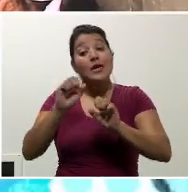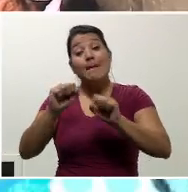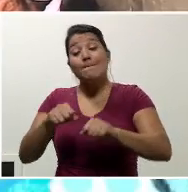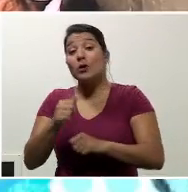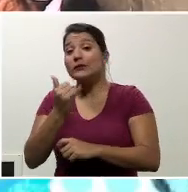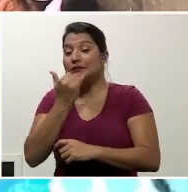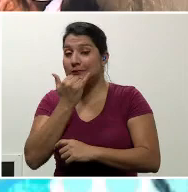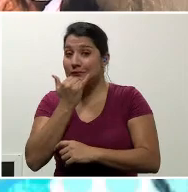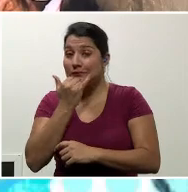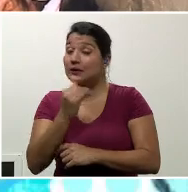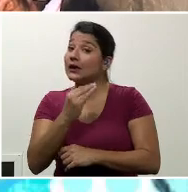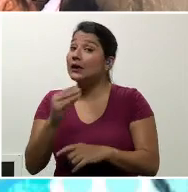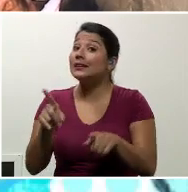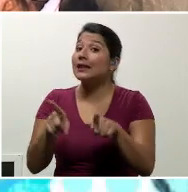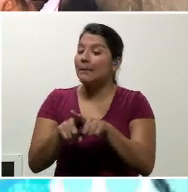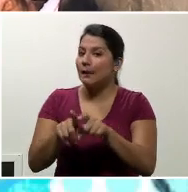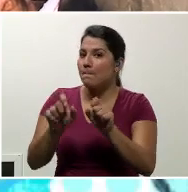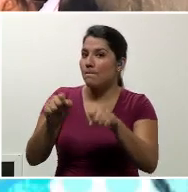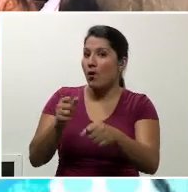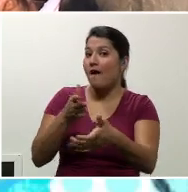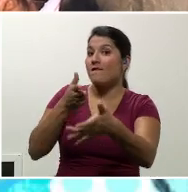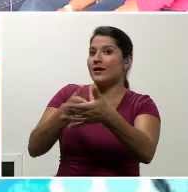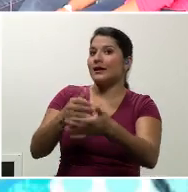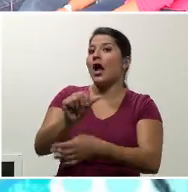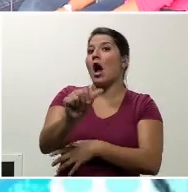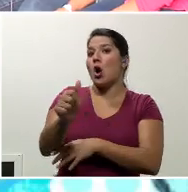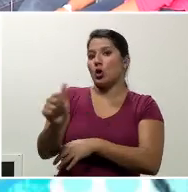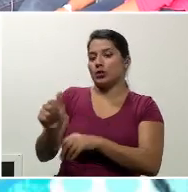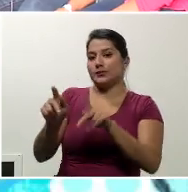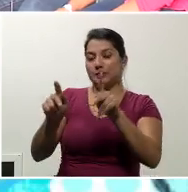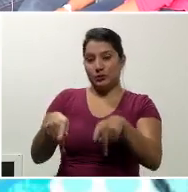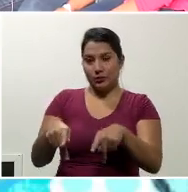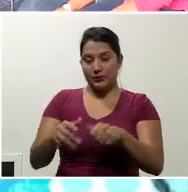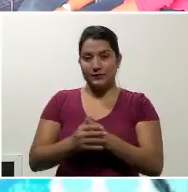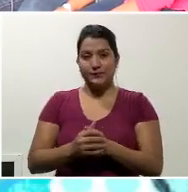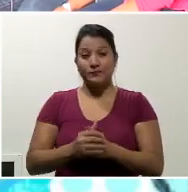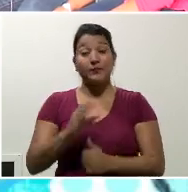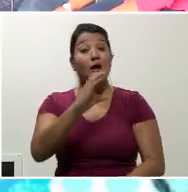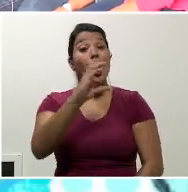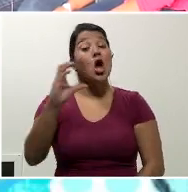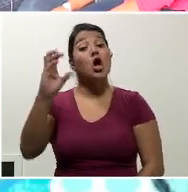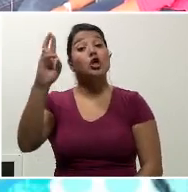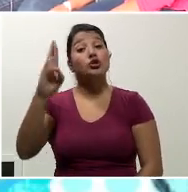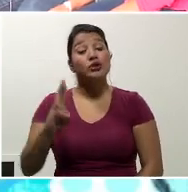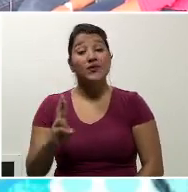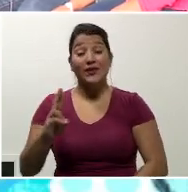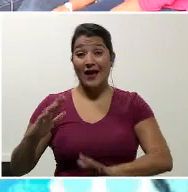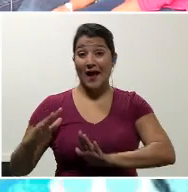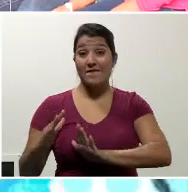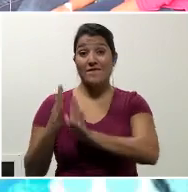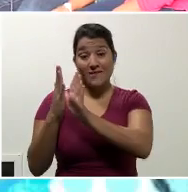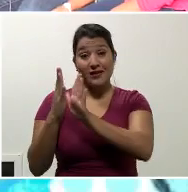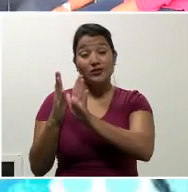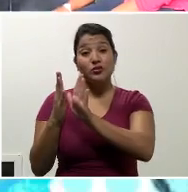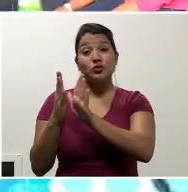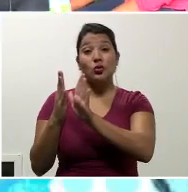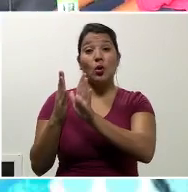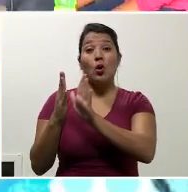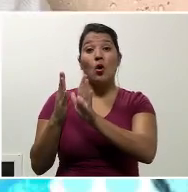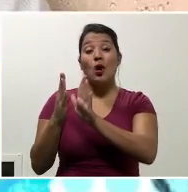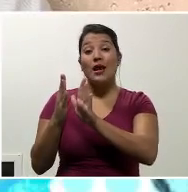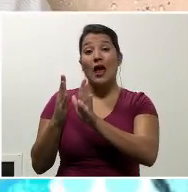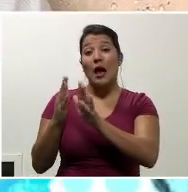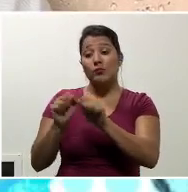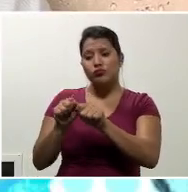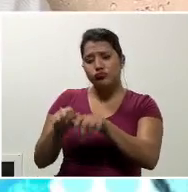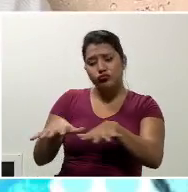todo que pueden afectar a otras personas. Costa Rica enfrentó la pandemia del 2009